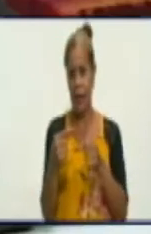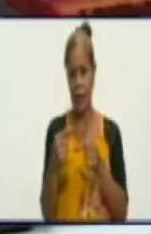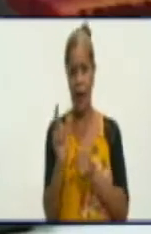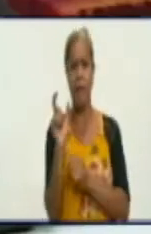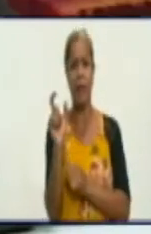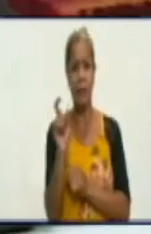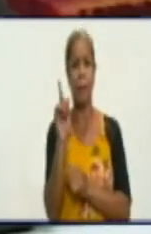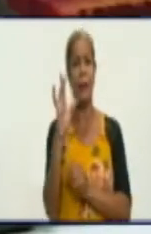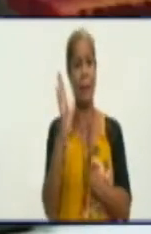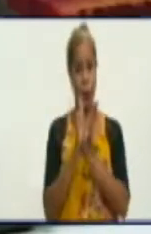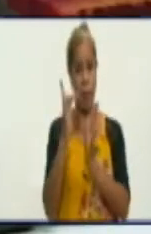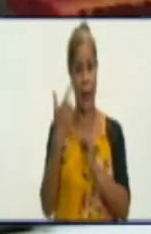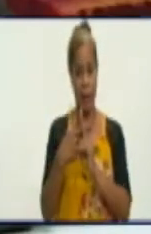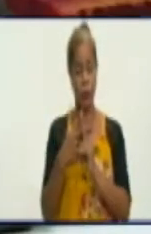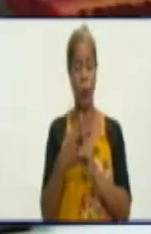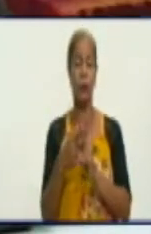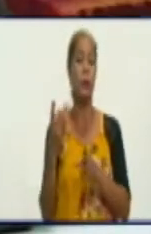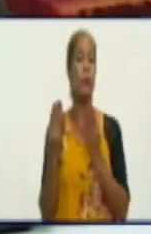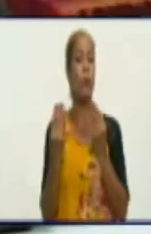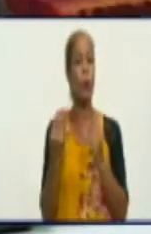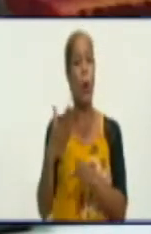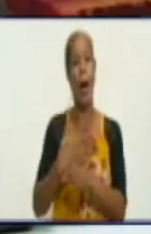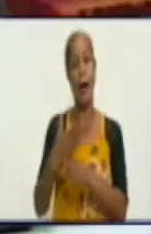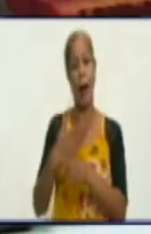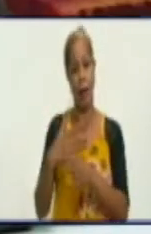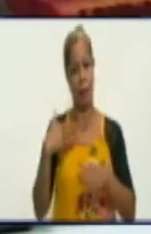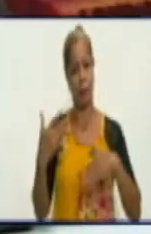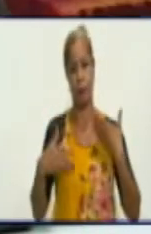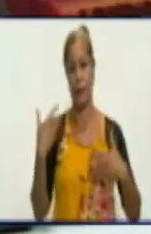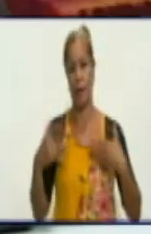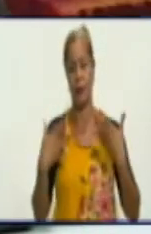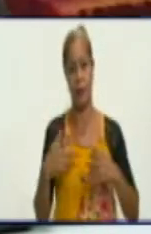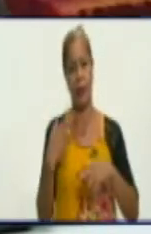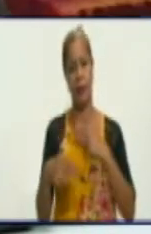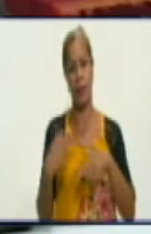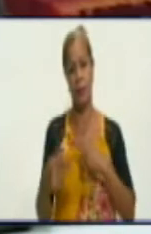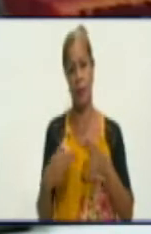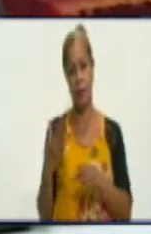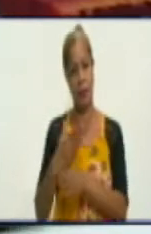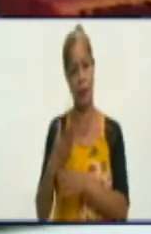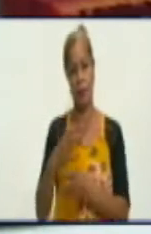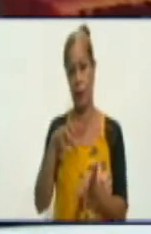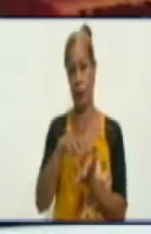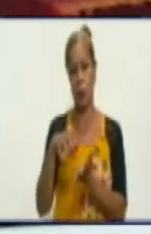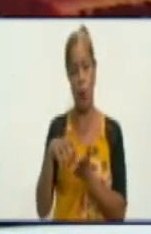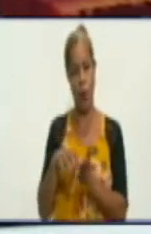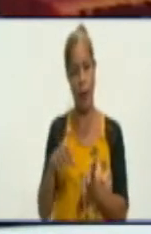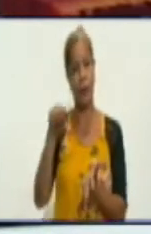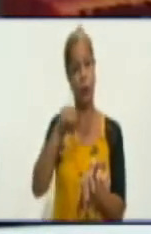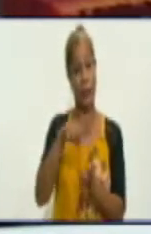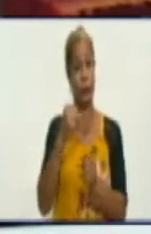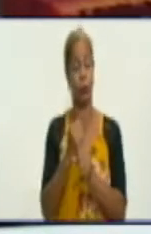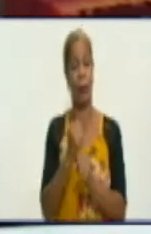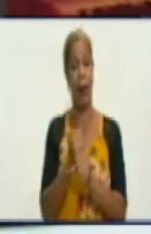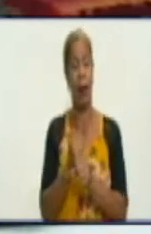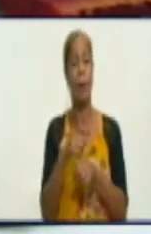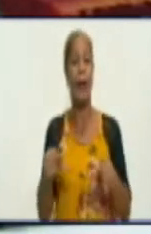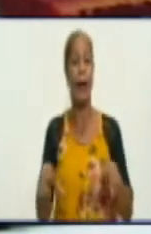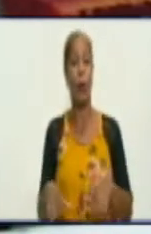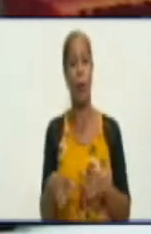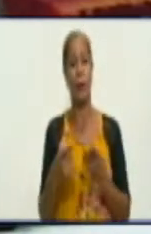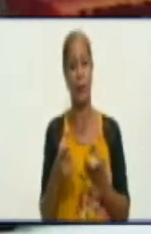Mayo y diversas son las actividades que acontecen en los centros laborales de nuestra provincia para festejar la efemérides, amén,